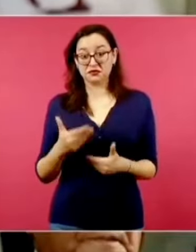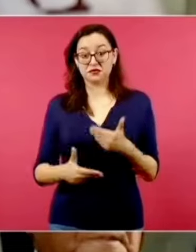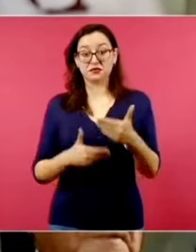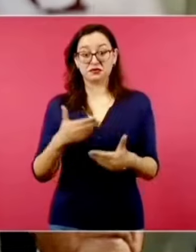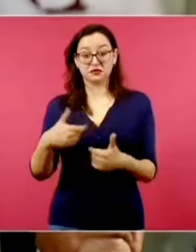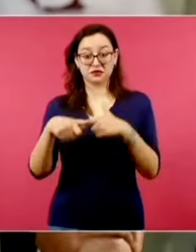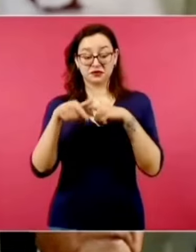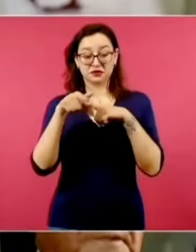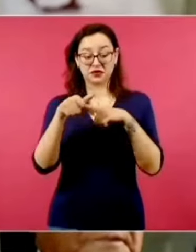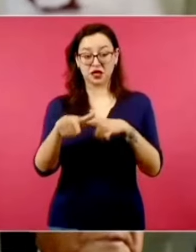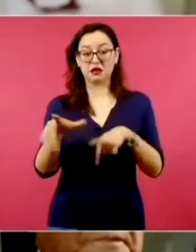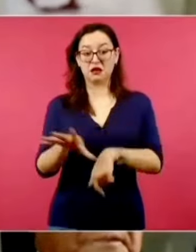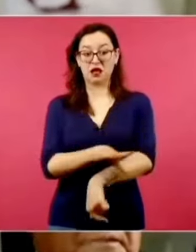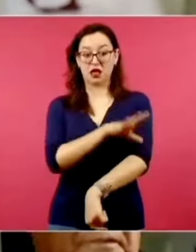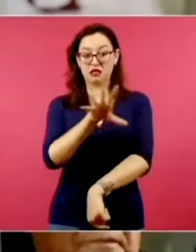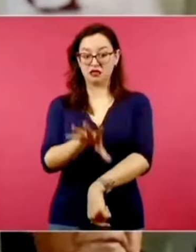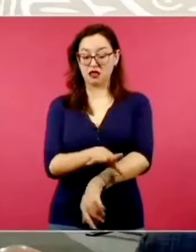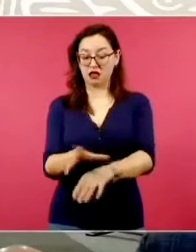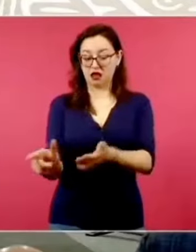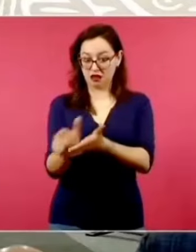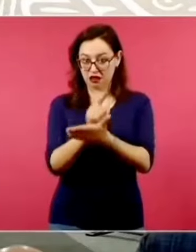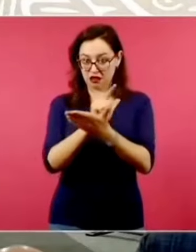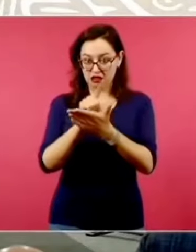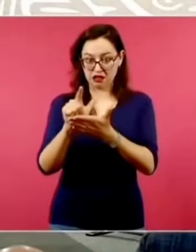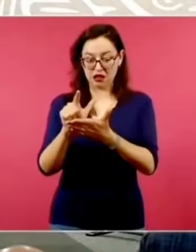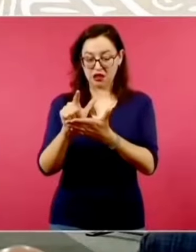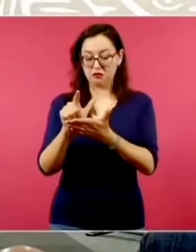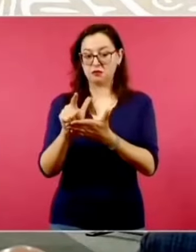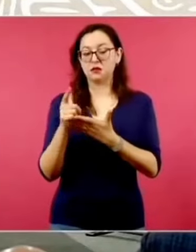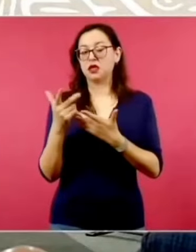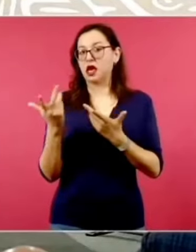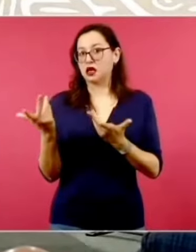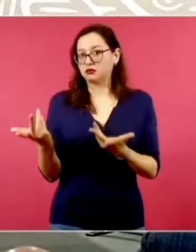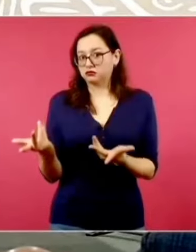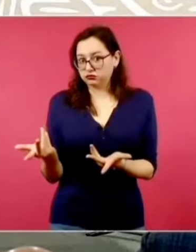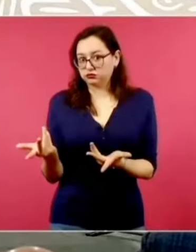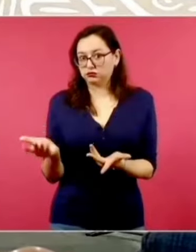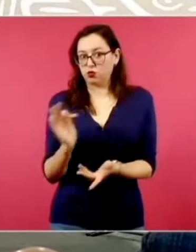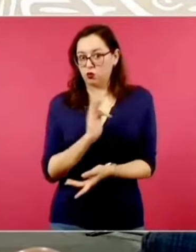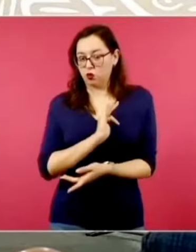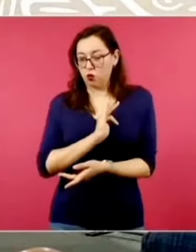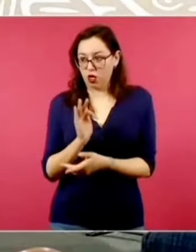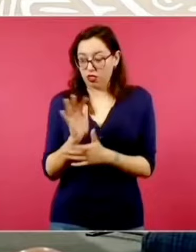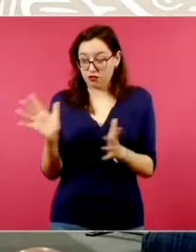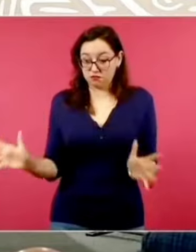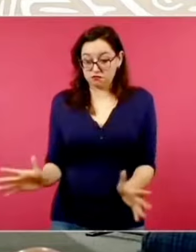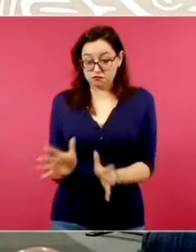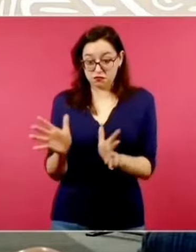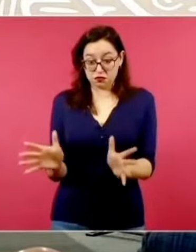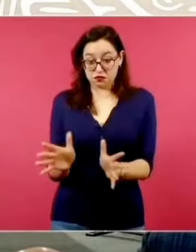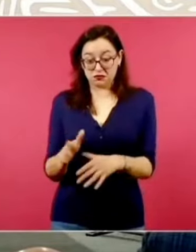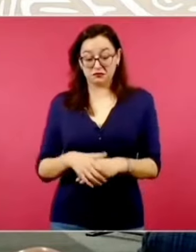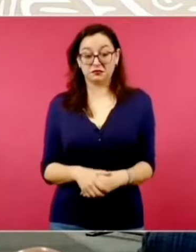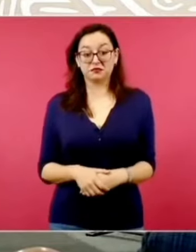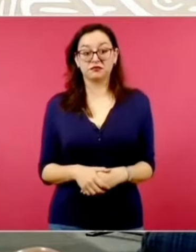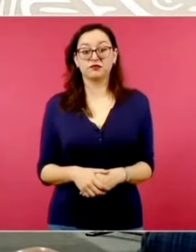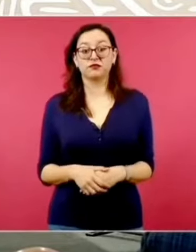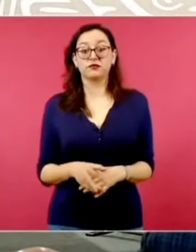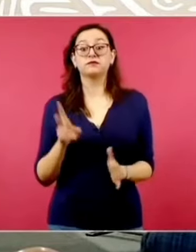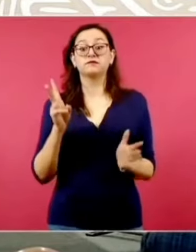energía limpia limpia y renovable que hay en el país porque en el 2022 fue el